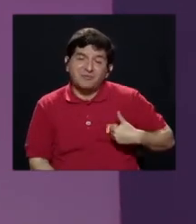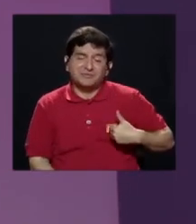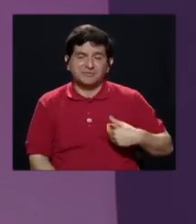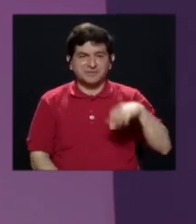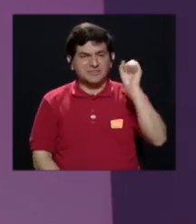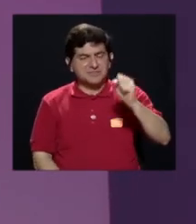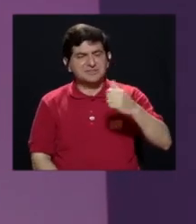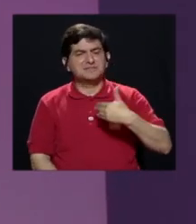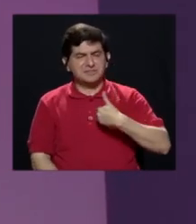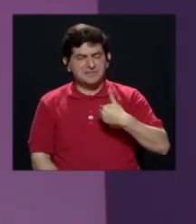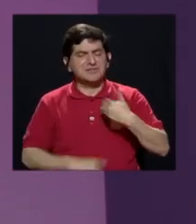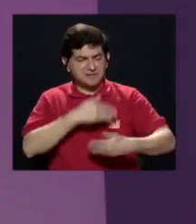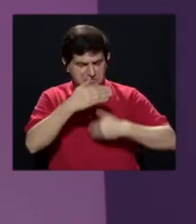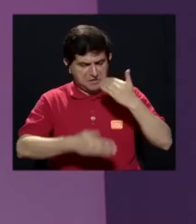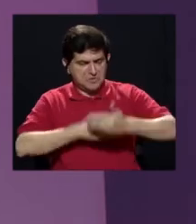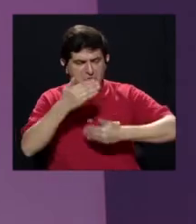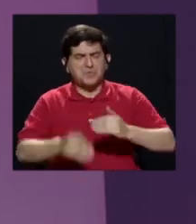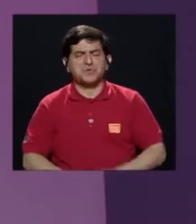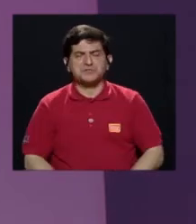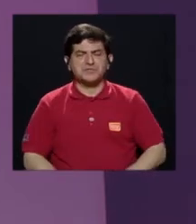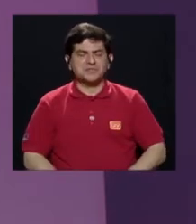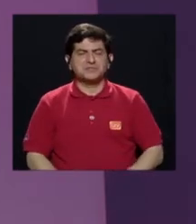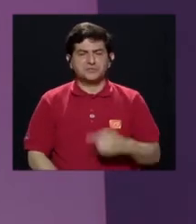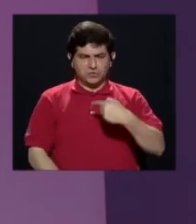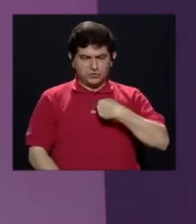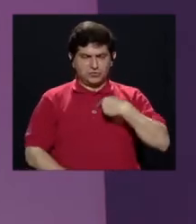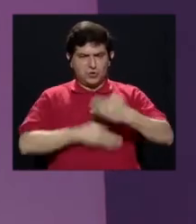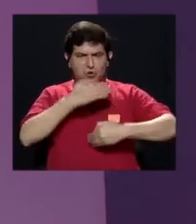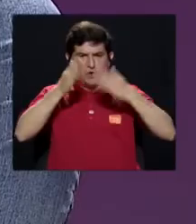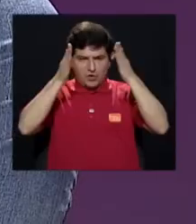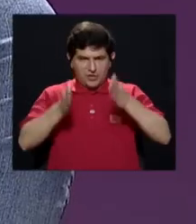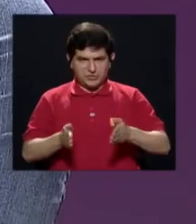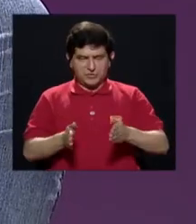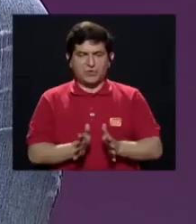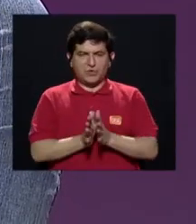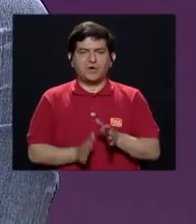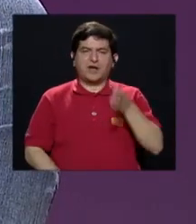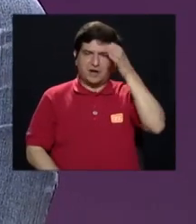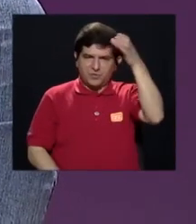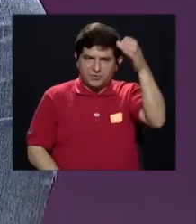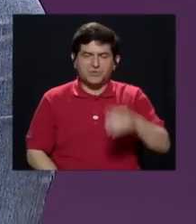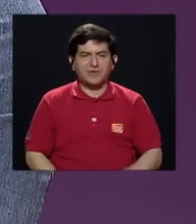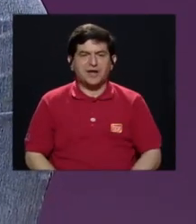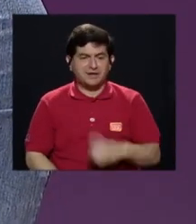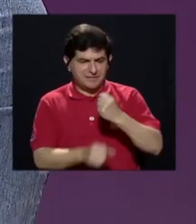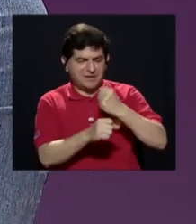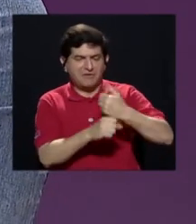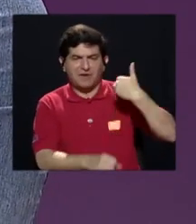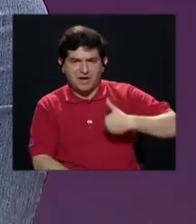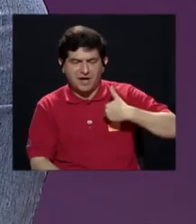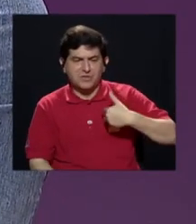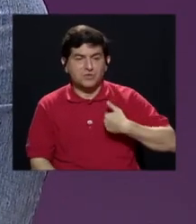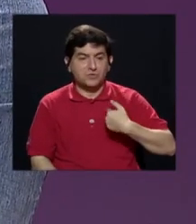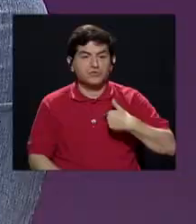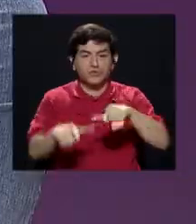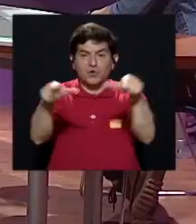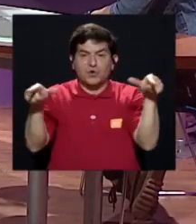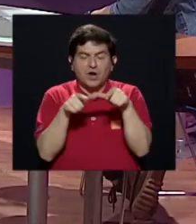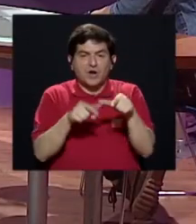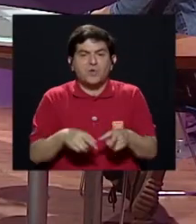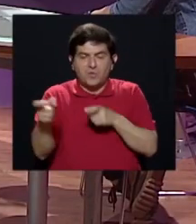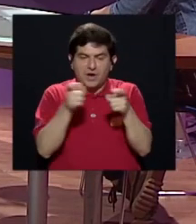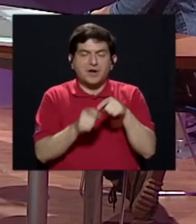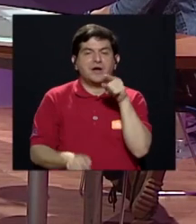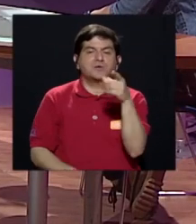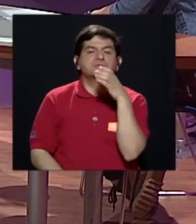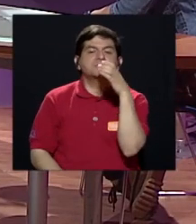tenido también este proceso como gestora cultural de trabajar con artistas hombres. Y bueno, yo soy la que dirijo el lugar, entonces yo le doy recomendación